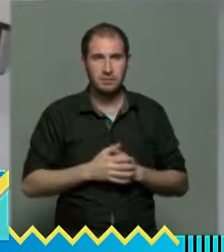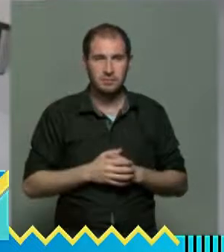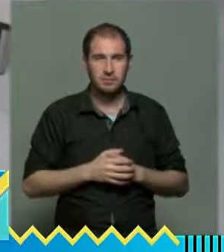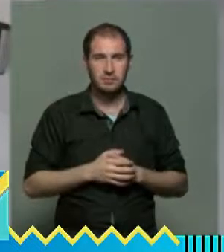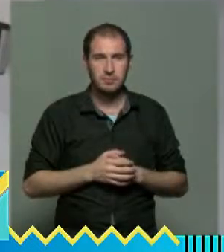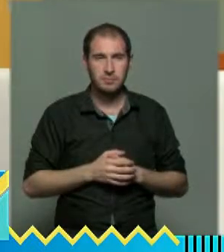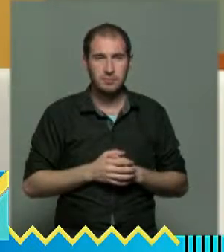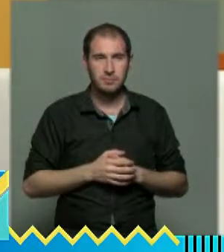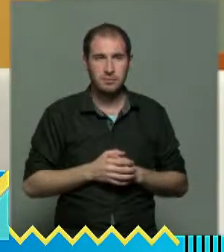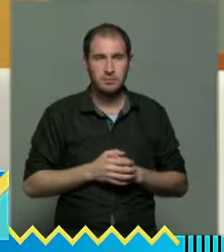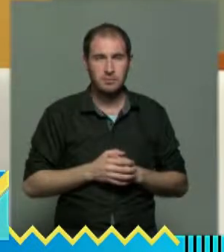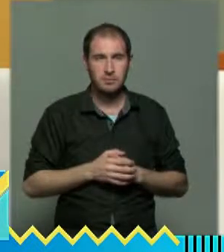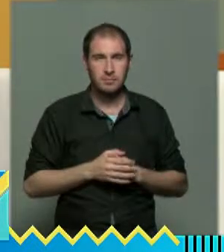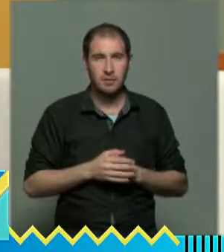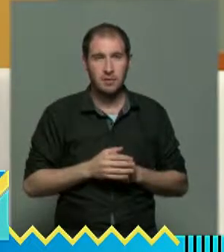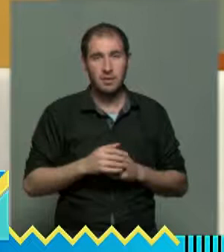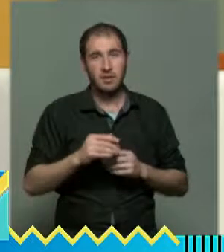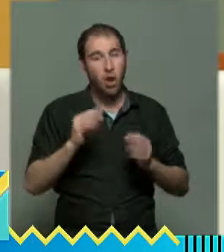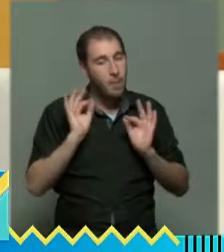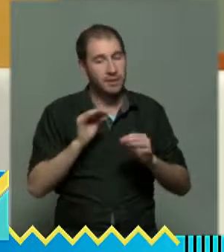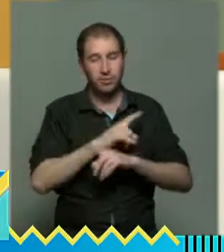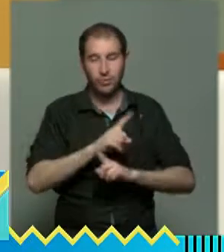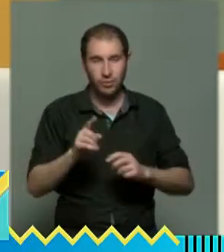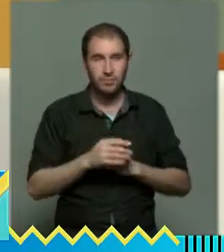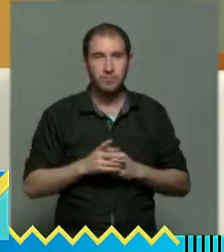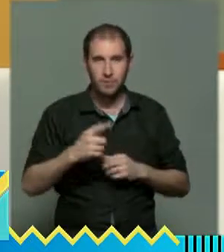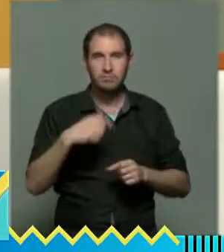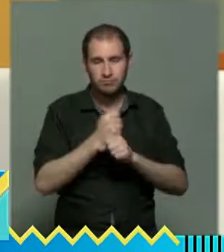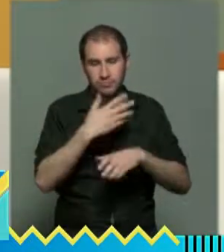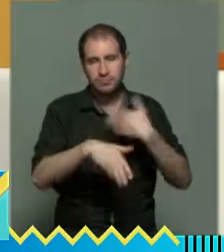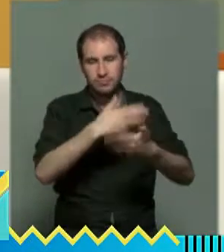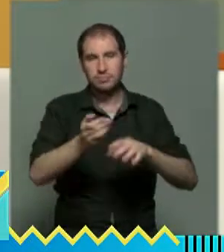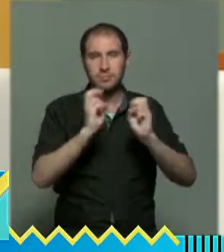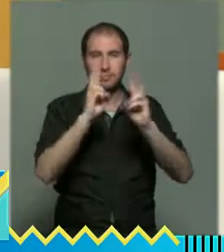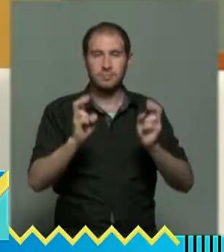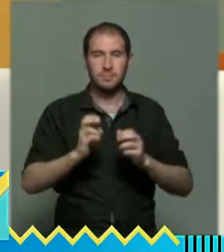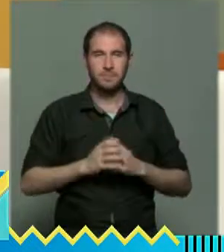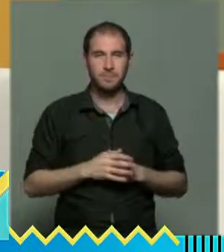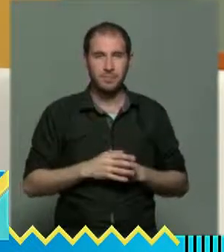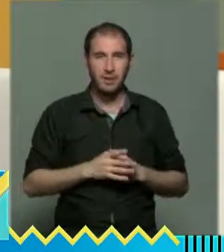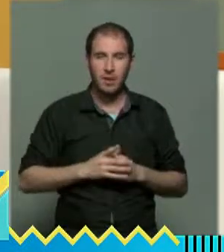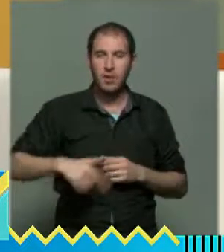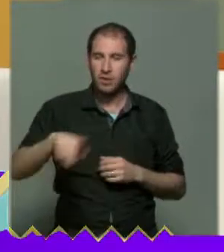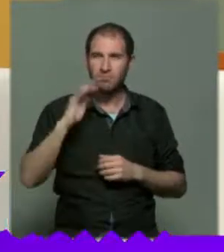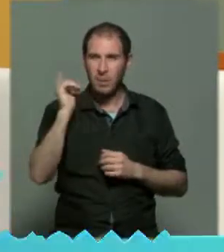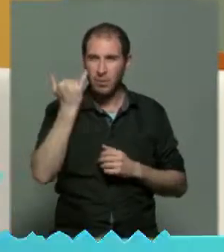la... No totalmente, creo que tenemos que trabajar muchísimo sobre eso. Nosotros notamos problemas